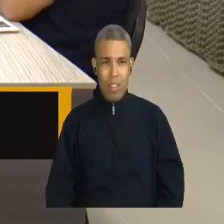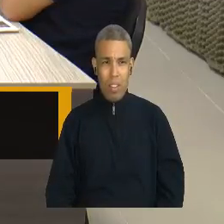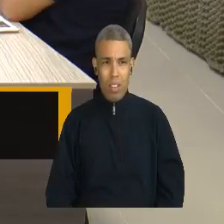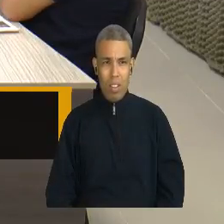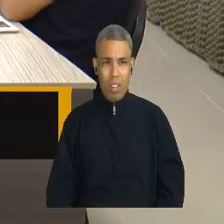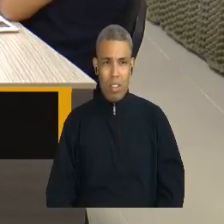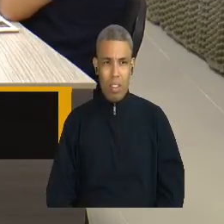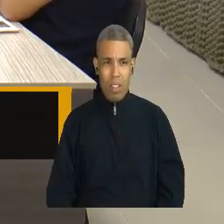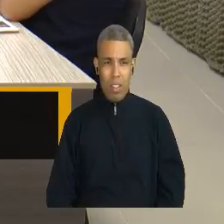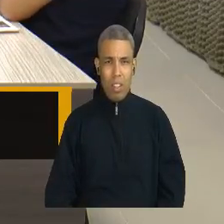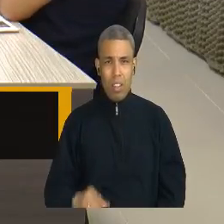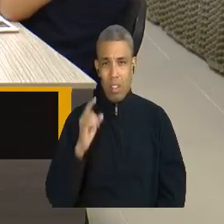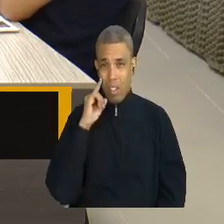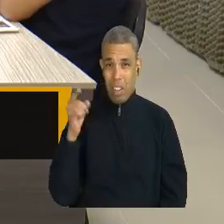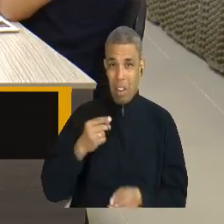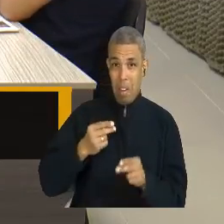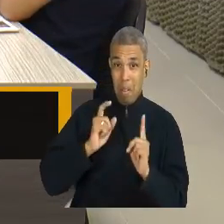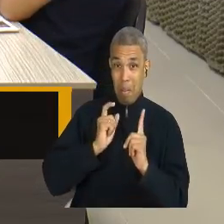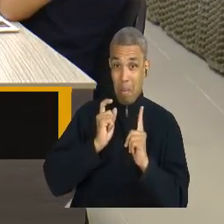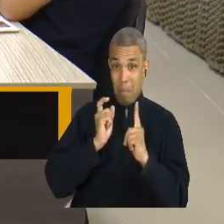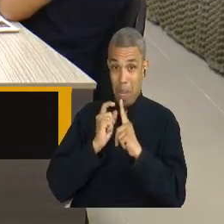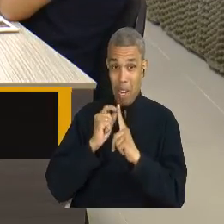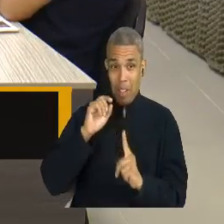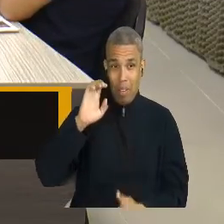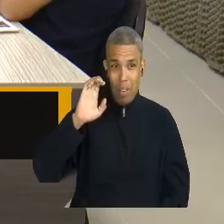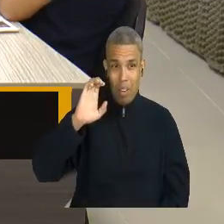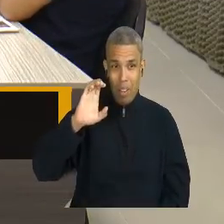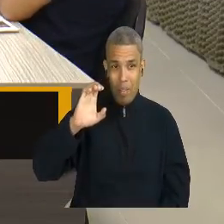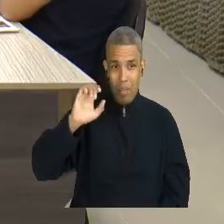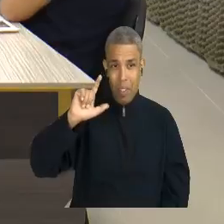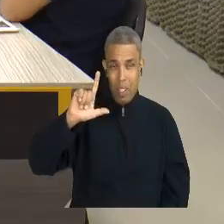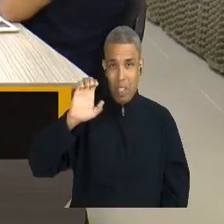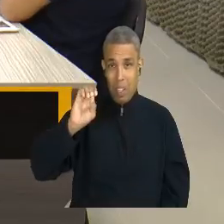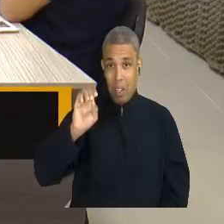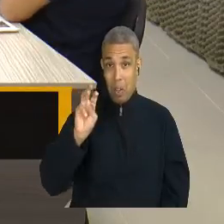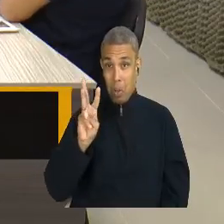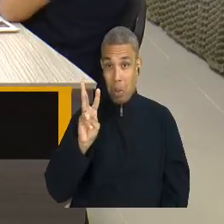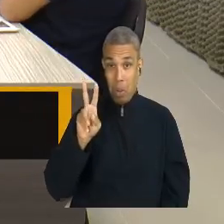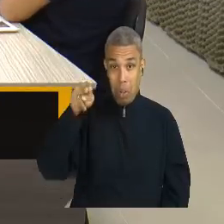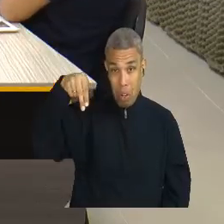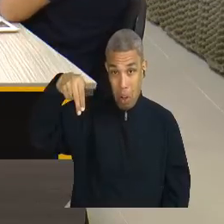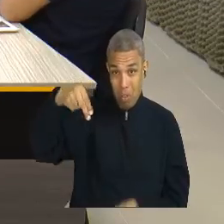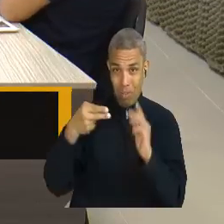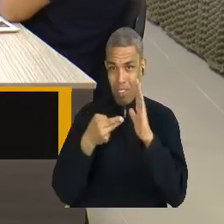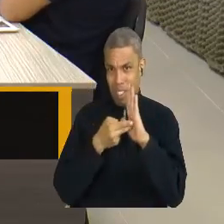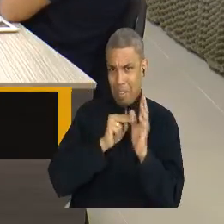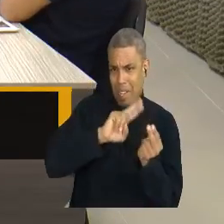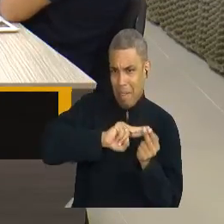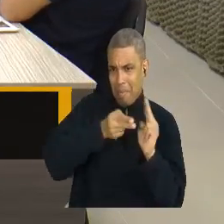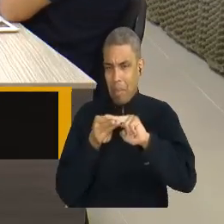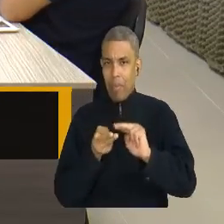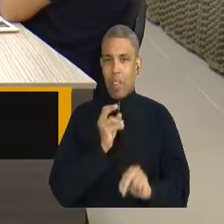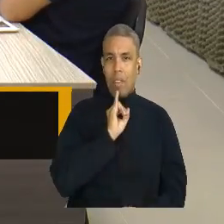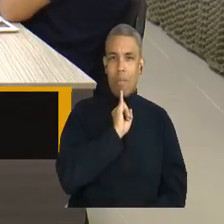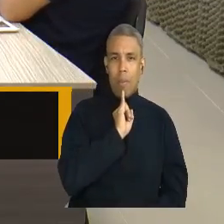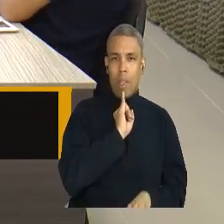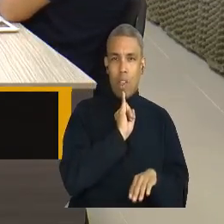Ok. Sí, somos internacionales y todo. Muy bilingües, ¿sí? Y todo. Ah, sí. Super. Hello, how are you? Fine.